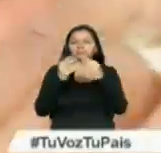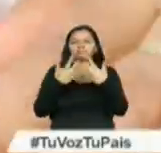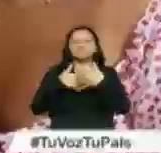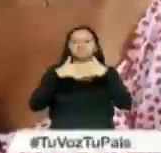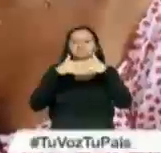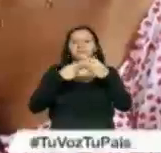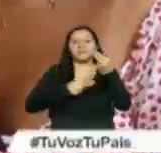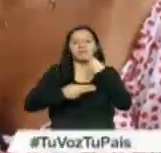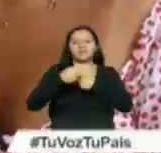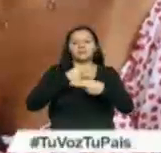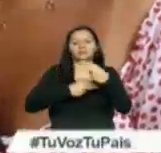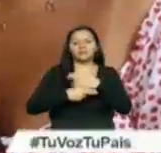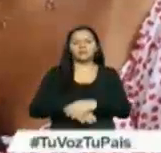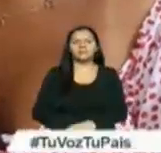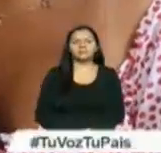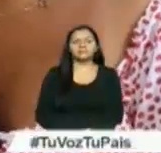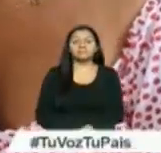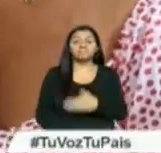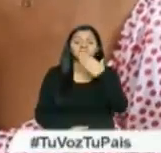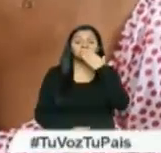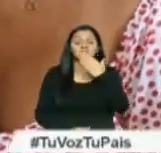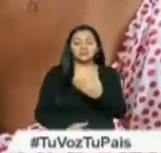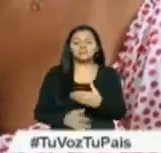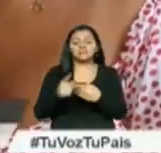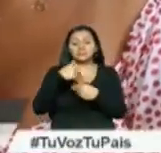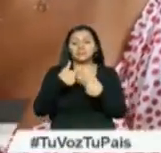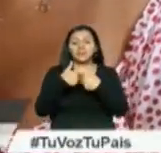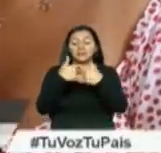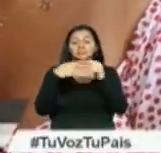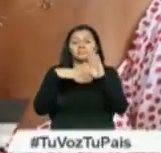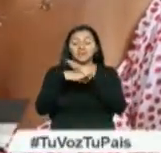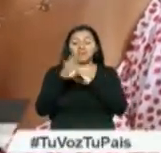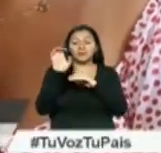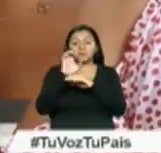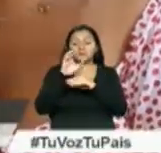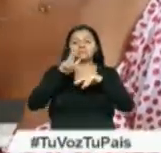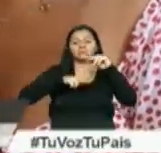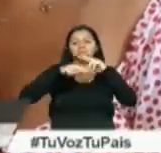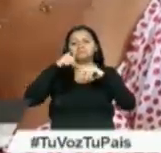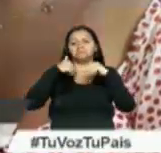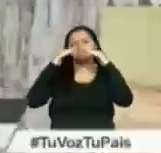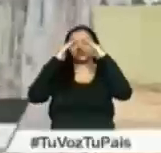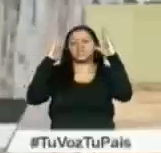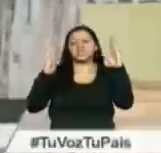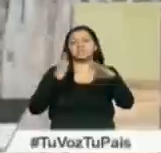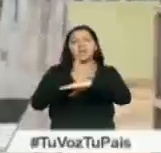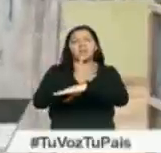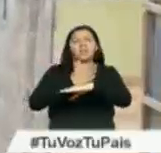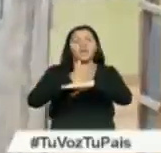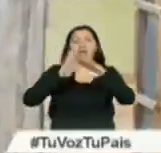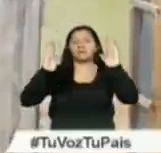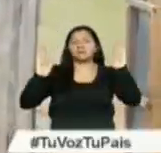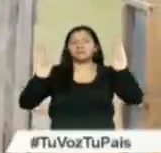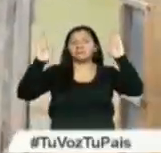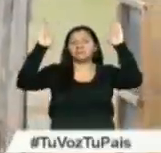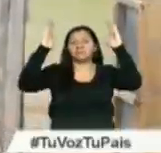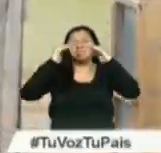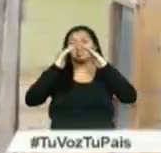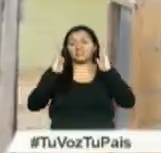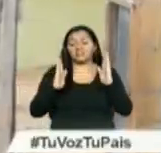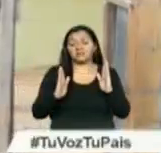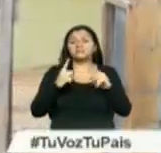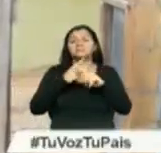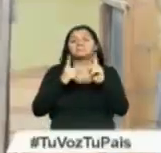negocio. Bueno, con el crédito que me hizo Banco Ecuador, construí mi villa de madera. Y aquí, gracias